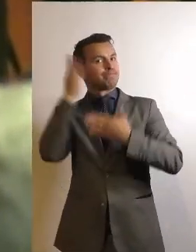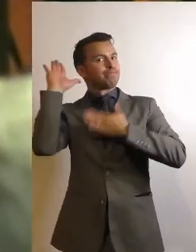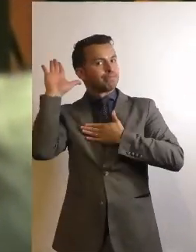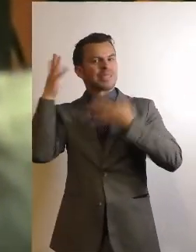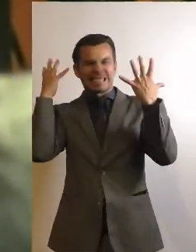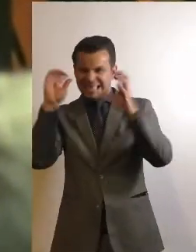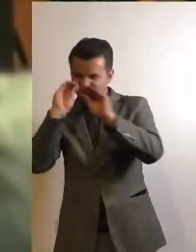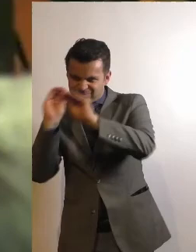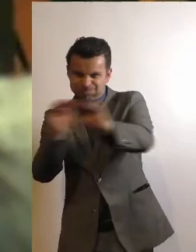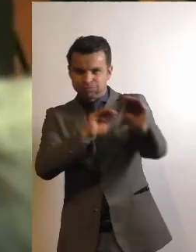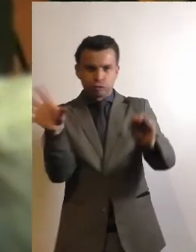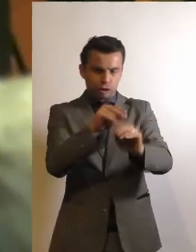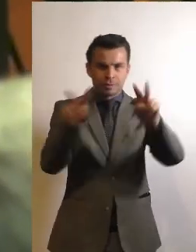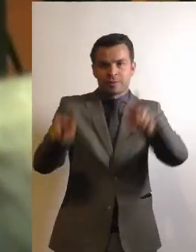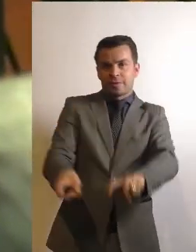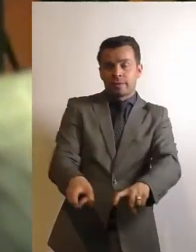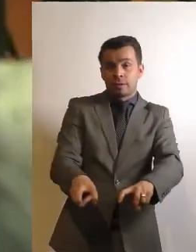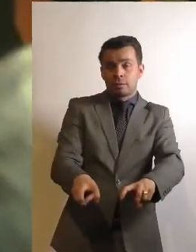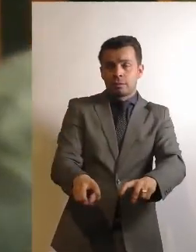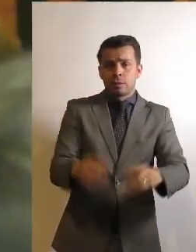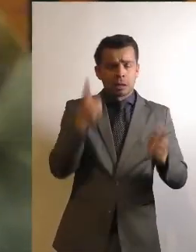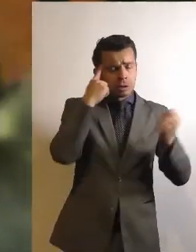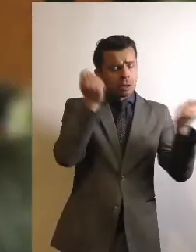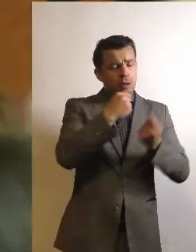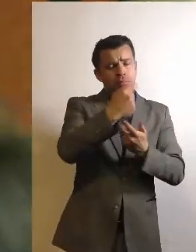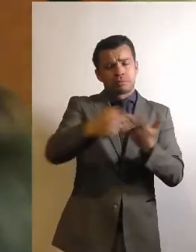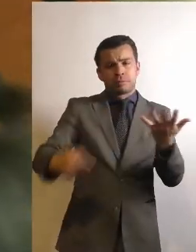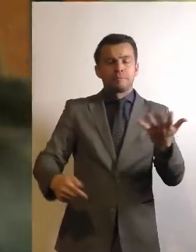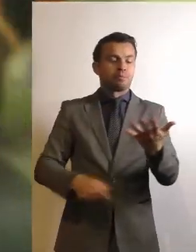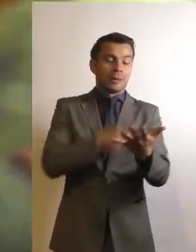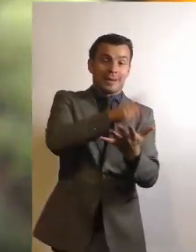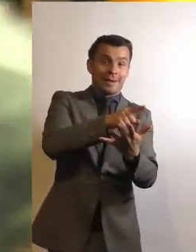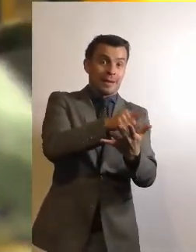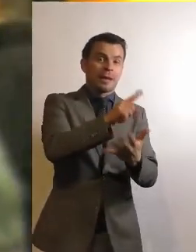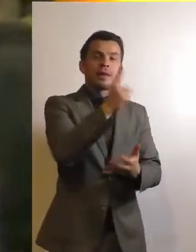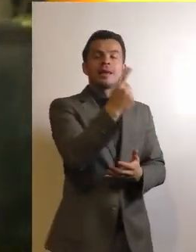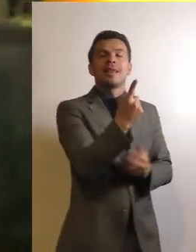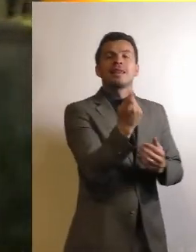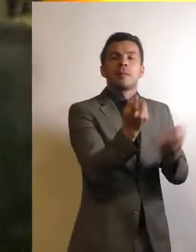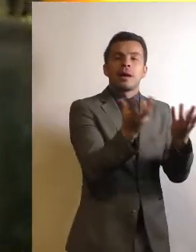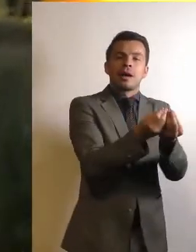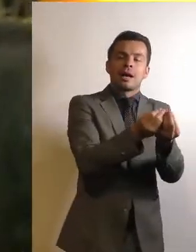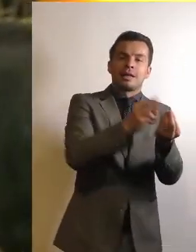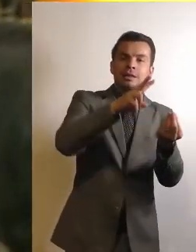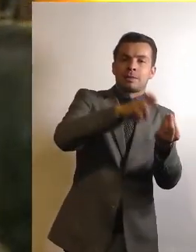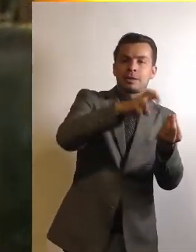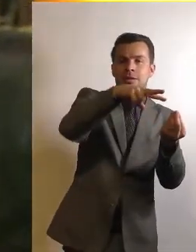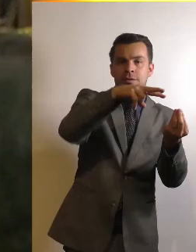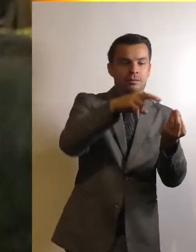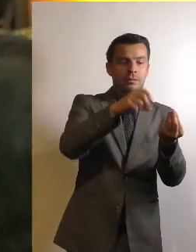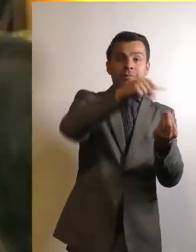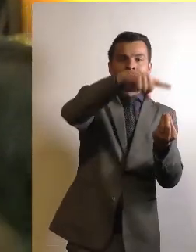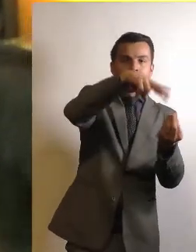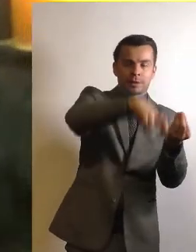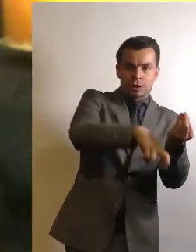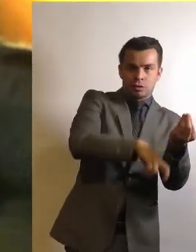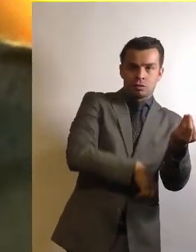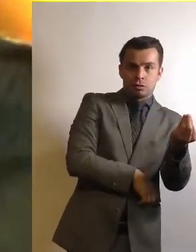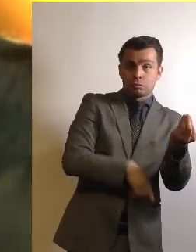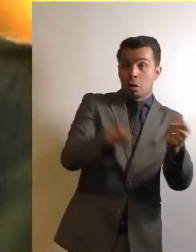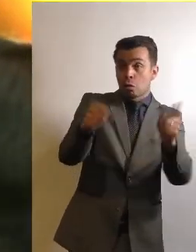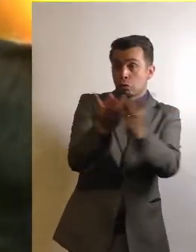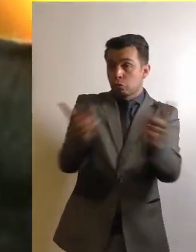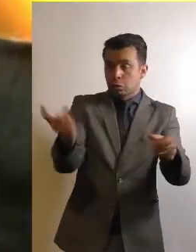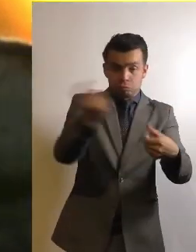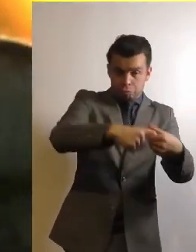diferentes estrategias. Una de ellas es el programa de semilleros de investigación. Aquí los estudiantes se pueden vincular, realizar proyectos de